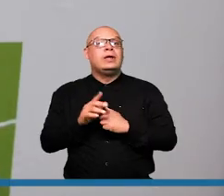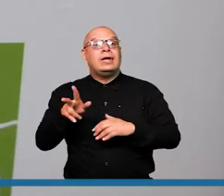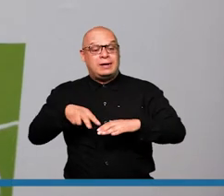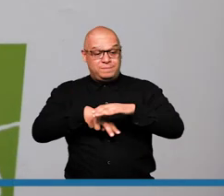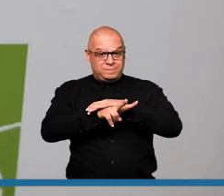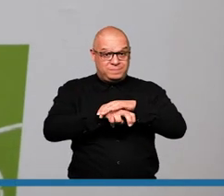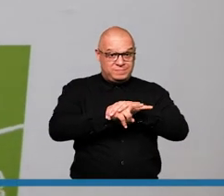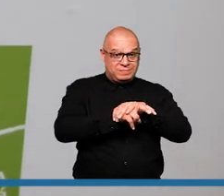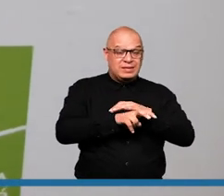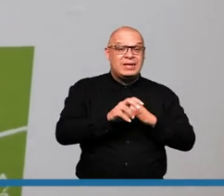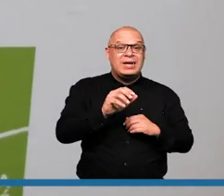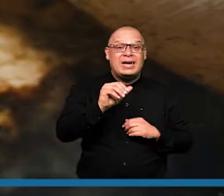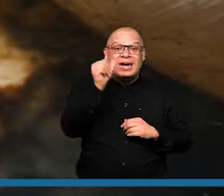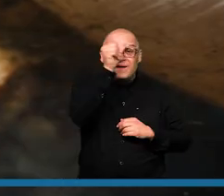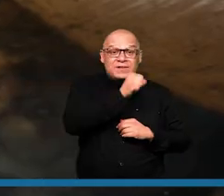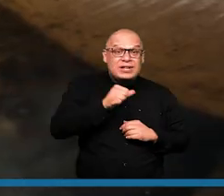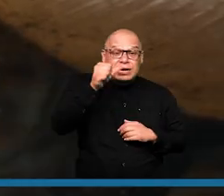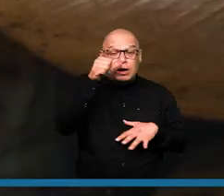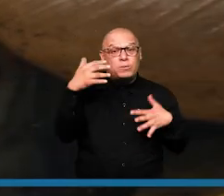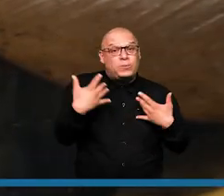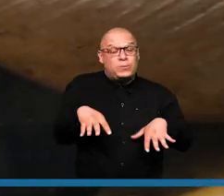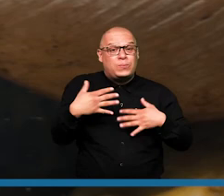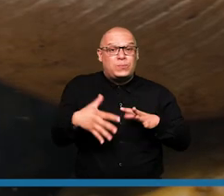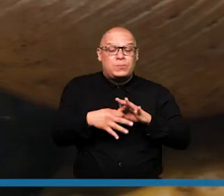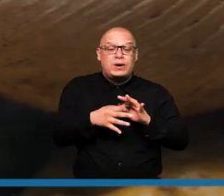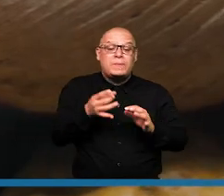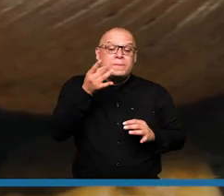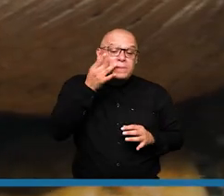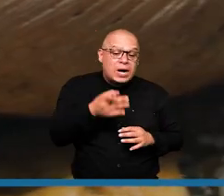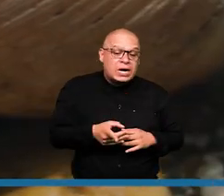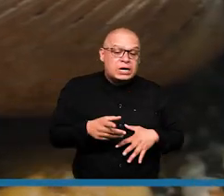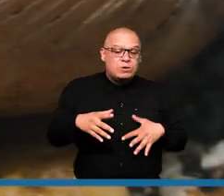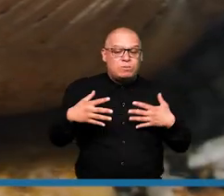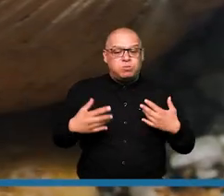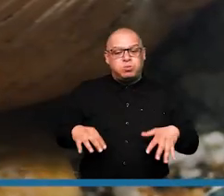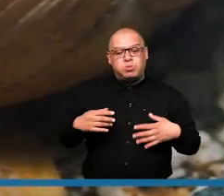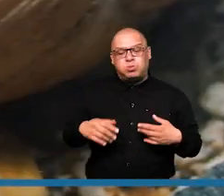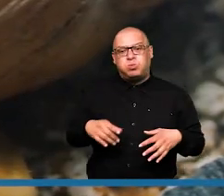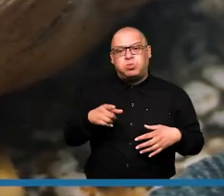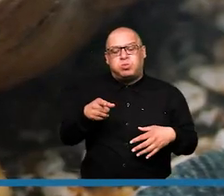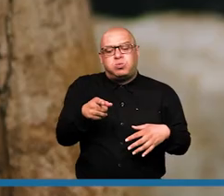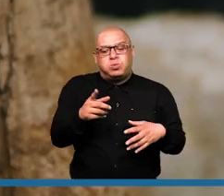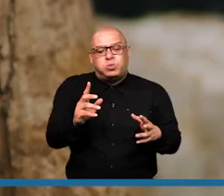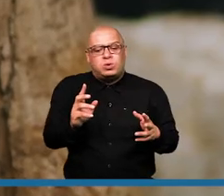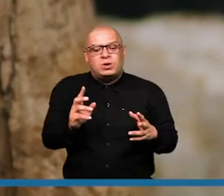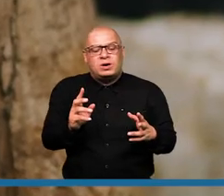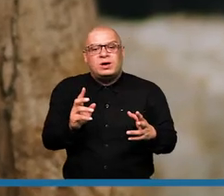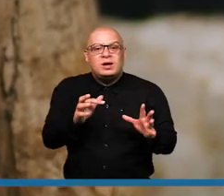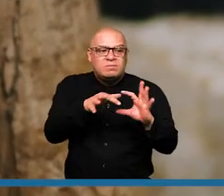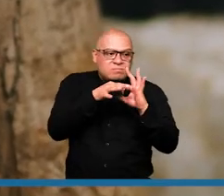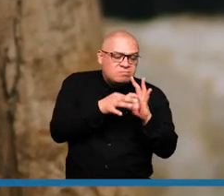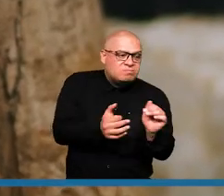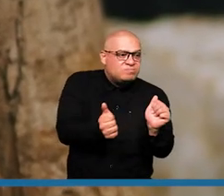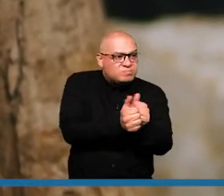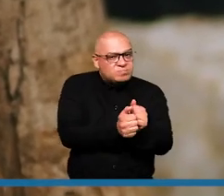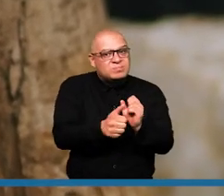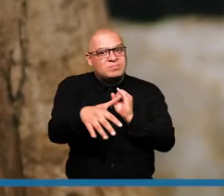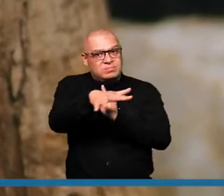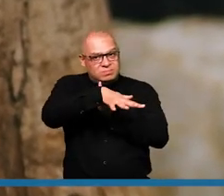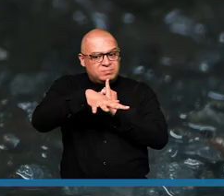africano, pues, es una problemática que cada vez es más grave, que hemos abordado de forma seria, acompañando bueno, a la autoridad ambiental, al